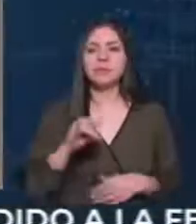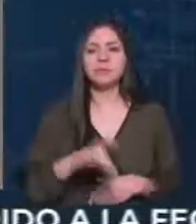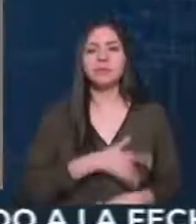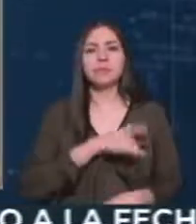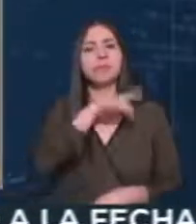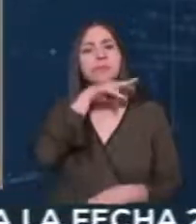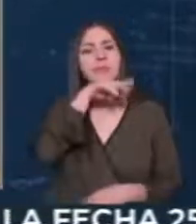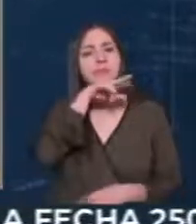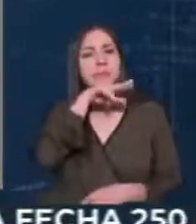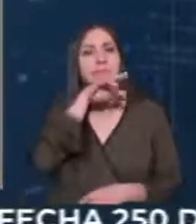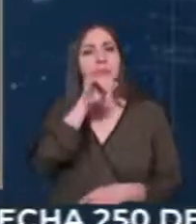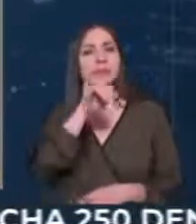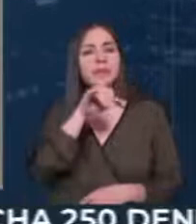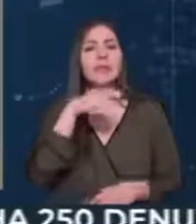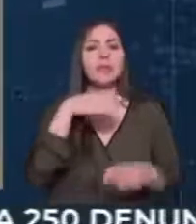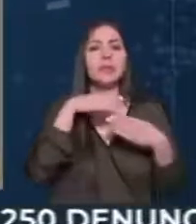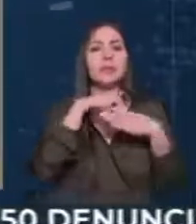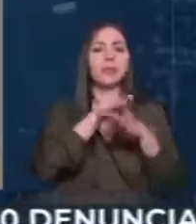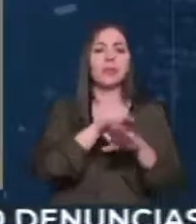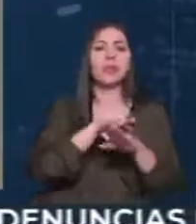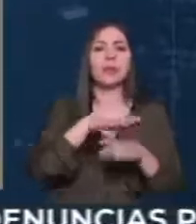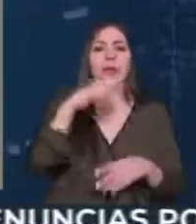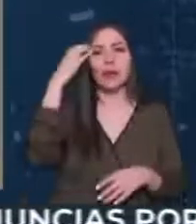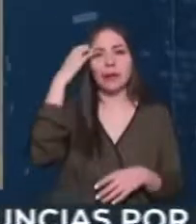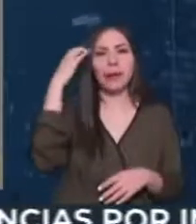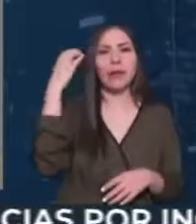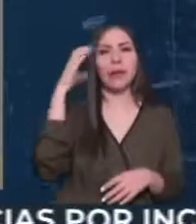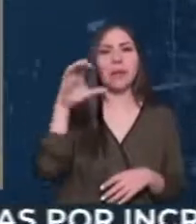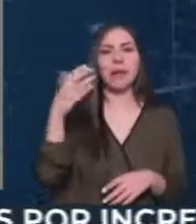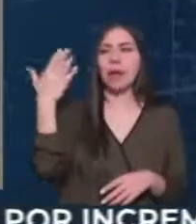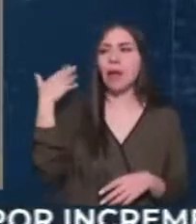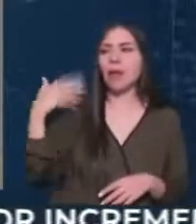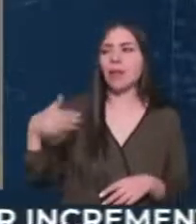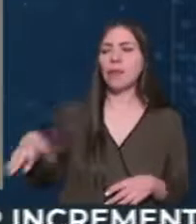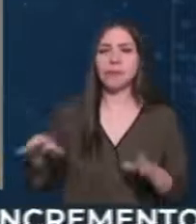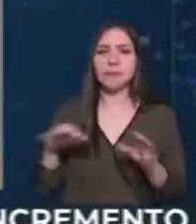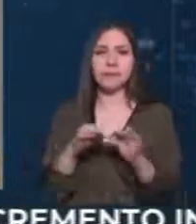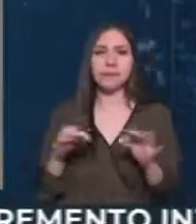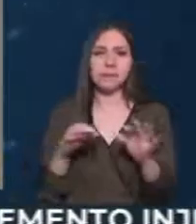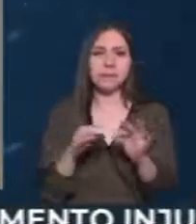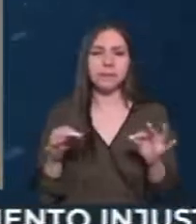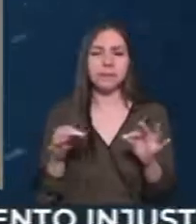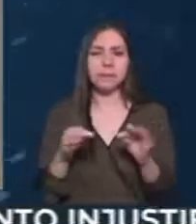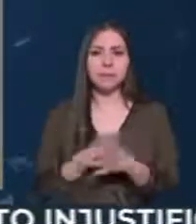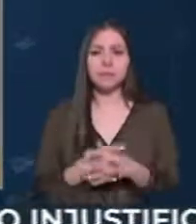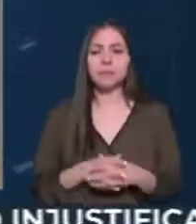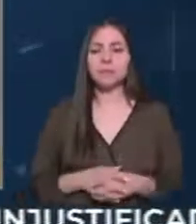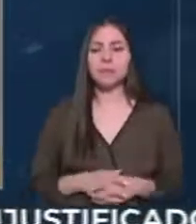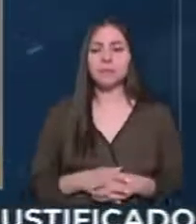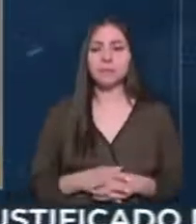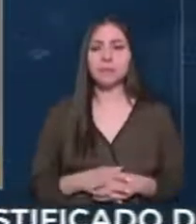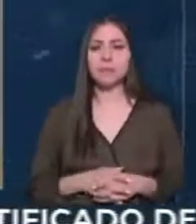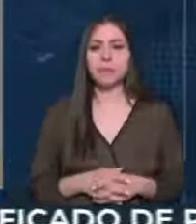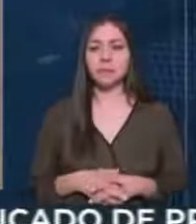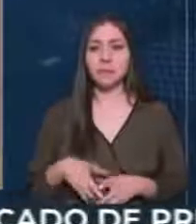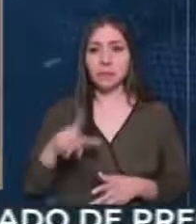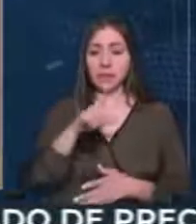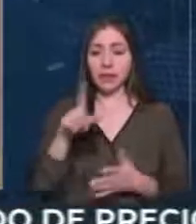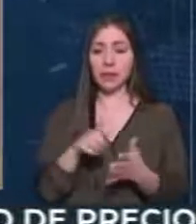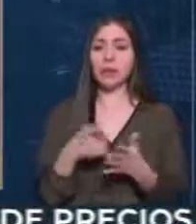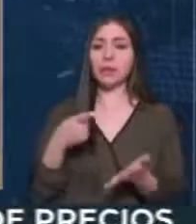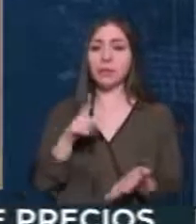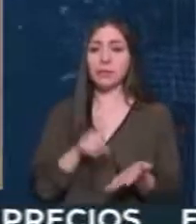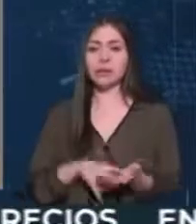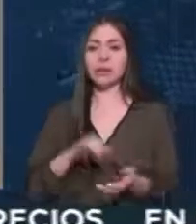te decía, el crimen, con respecto al crimen, ya es la postura, lo que acabo de decir. Y con esto, sí está dentro de la legalidad